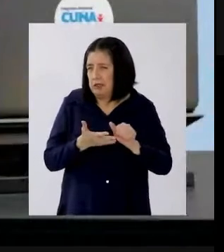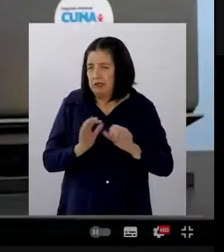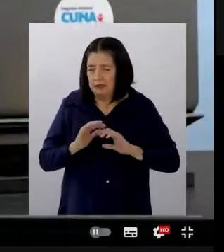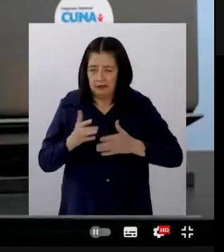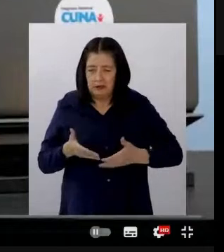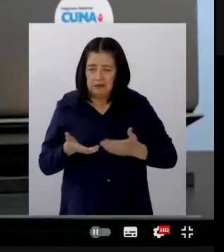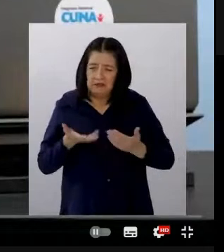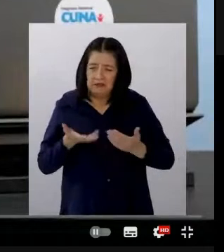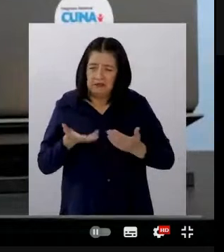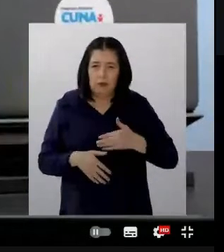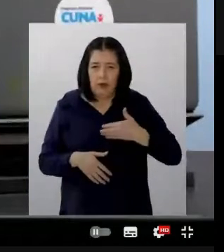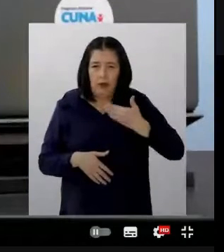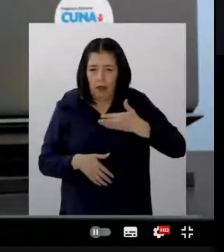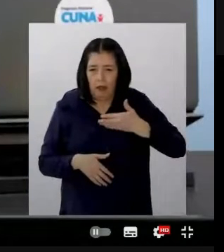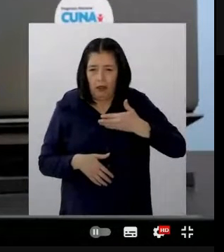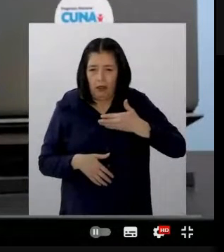Podrías tener náuseas.